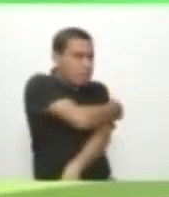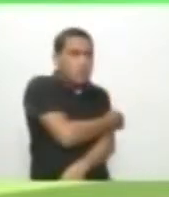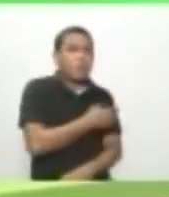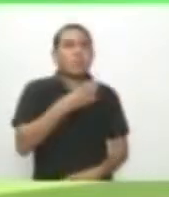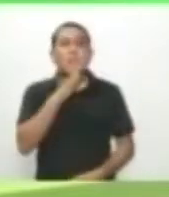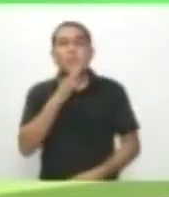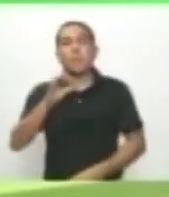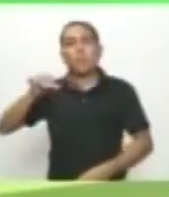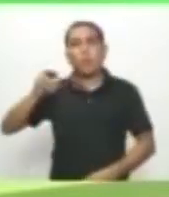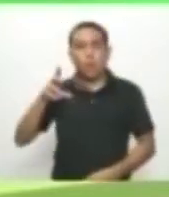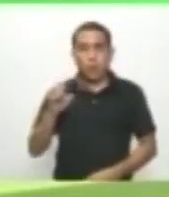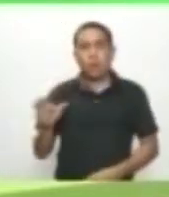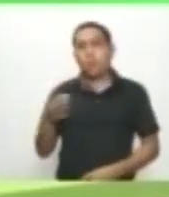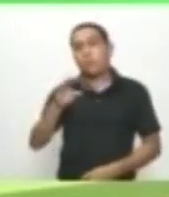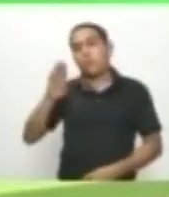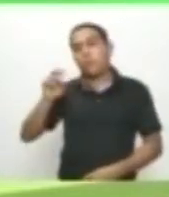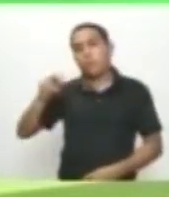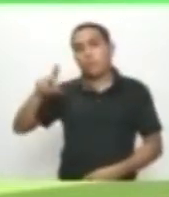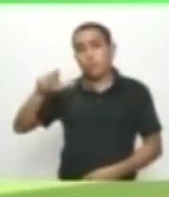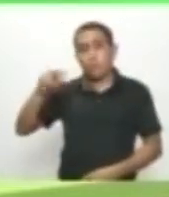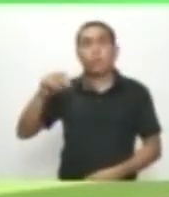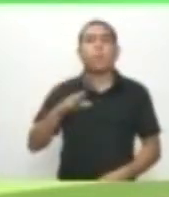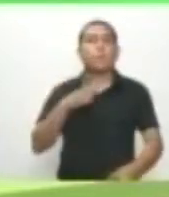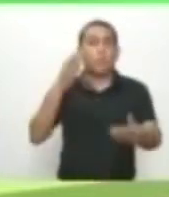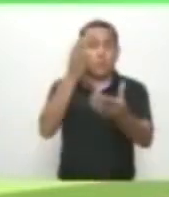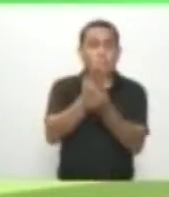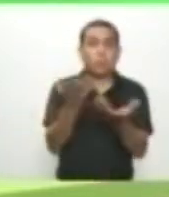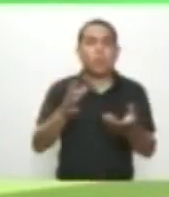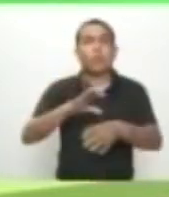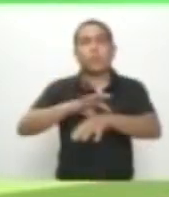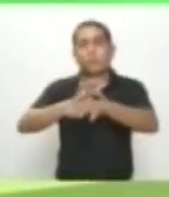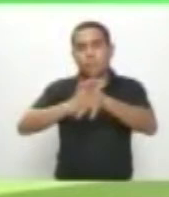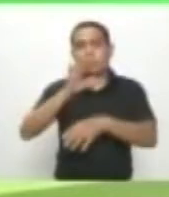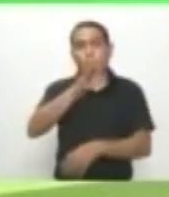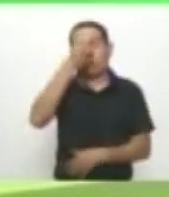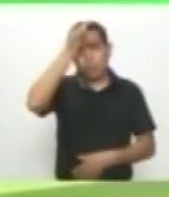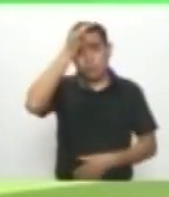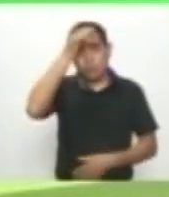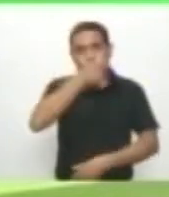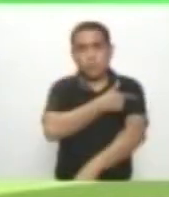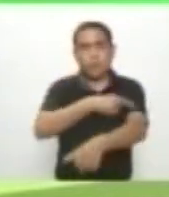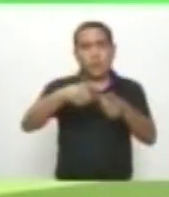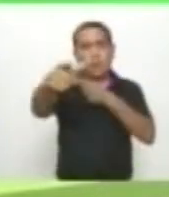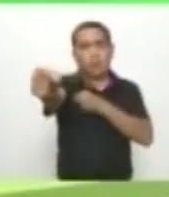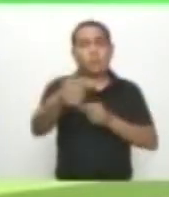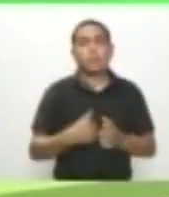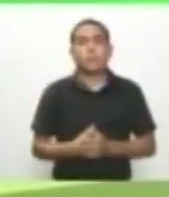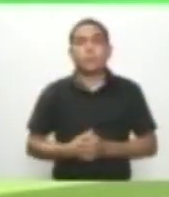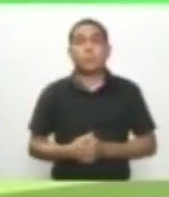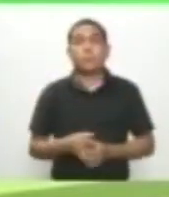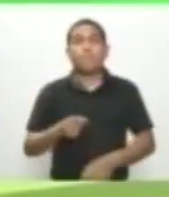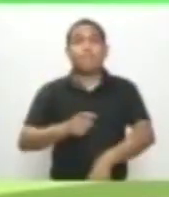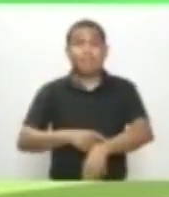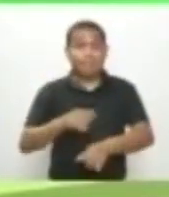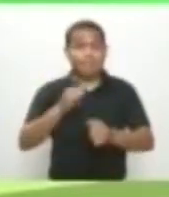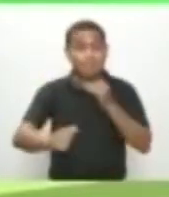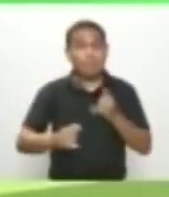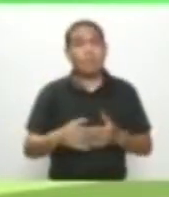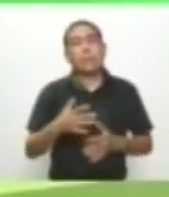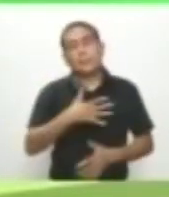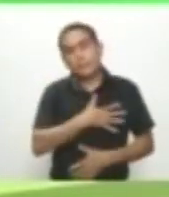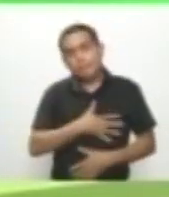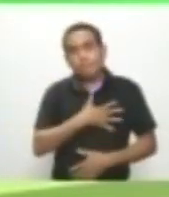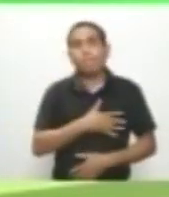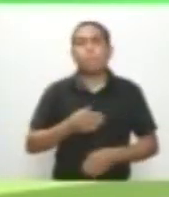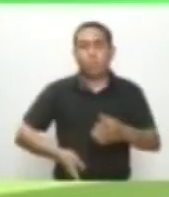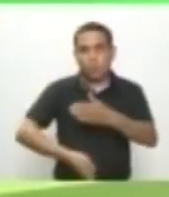y fue trasladado a una clínica en Sabana Larga. Bien, y ahora con esta información de última hora, lamentable,